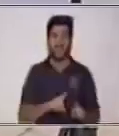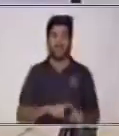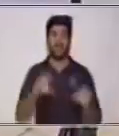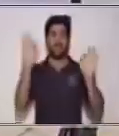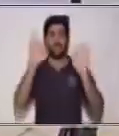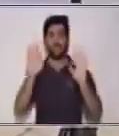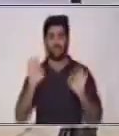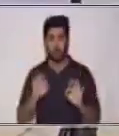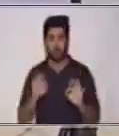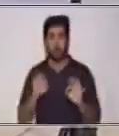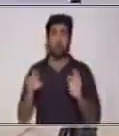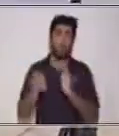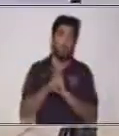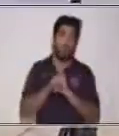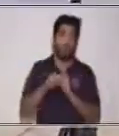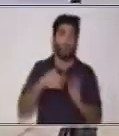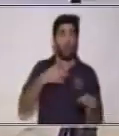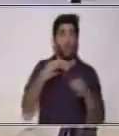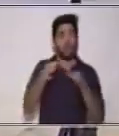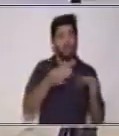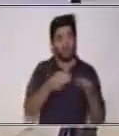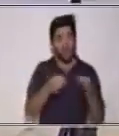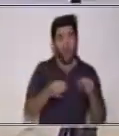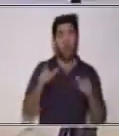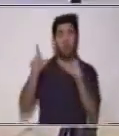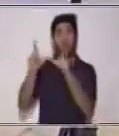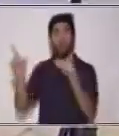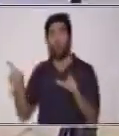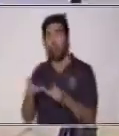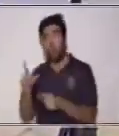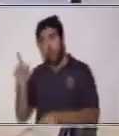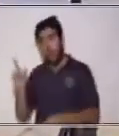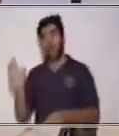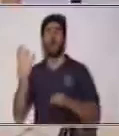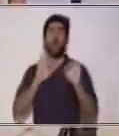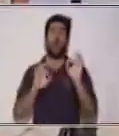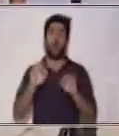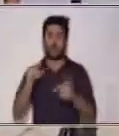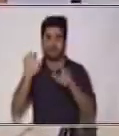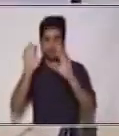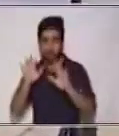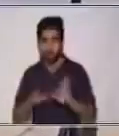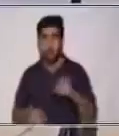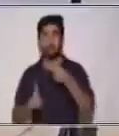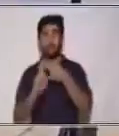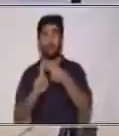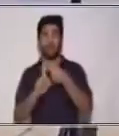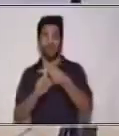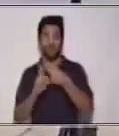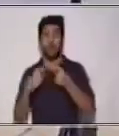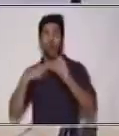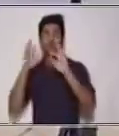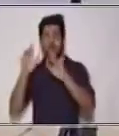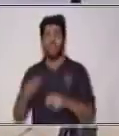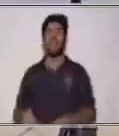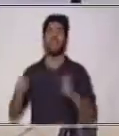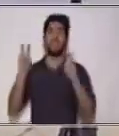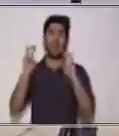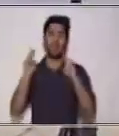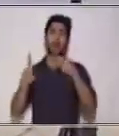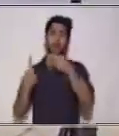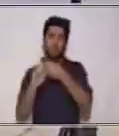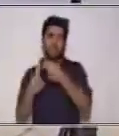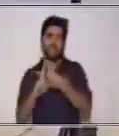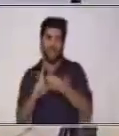algún lugar, de alguna persona. El texto expositivo, yo quiero exponer sobre las pandemias, lo que les estaba diciendo, un texto